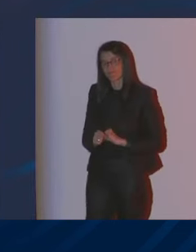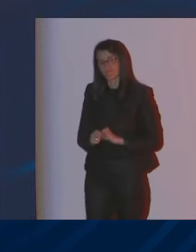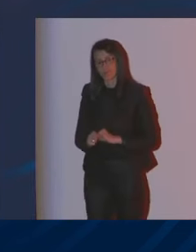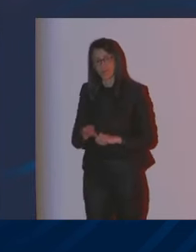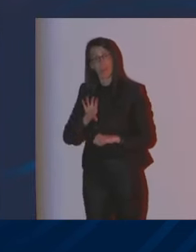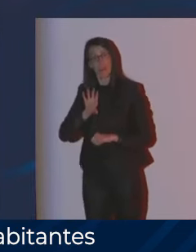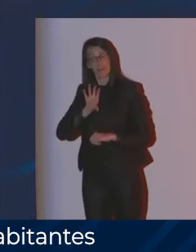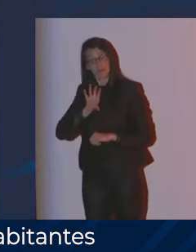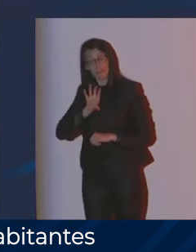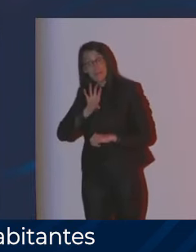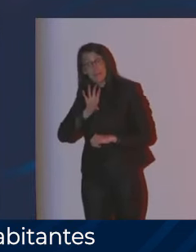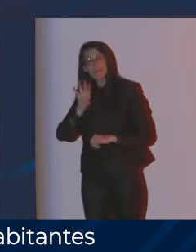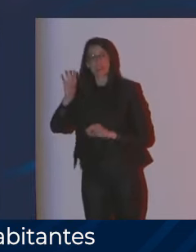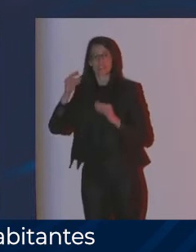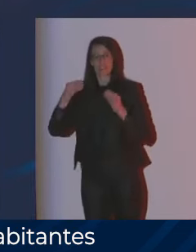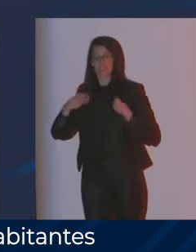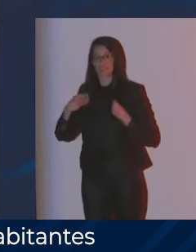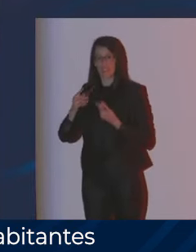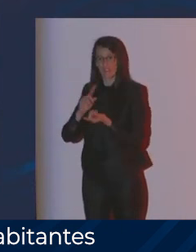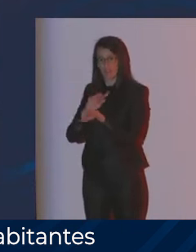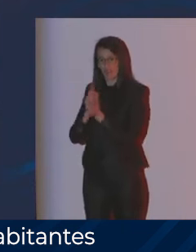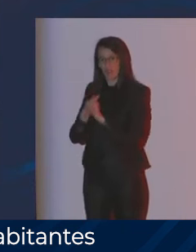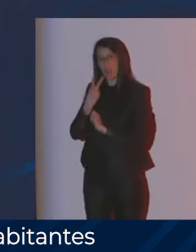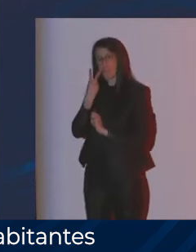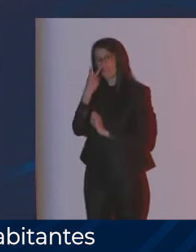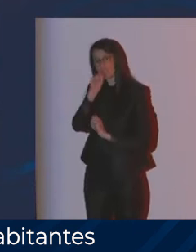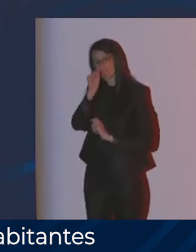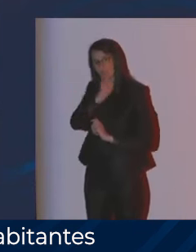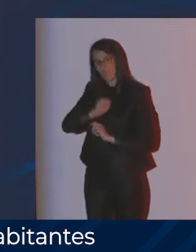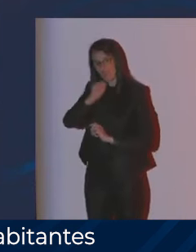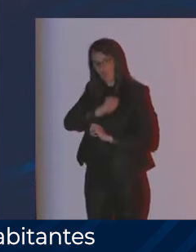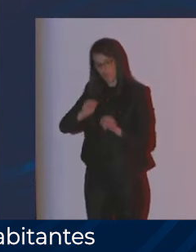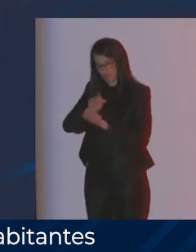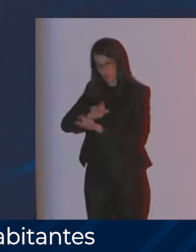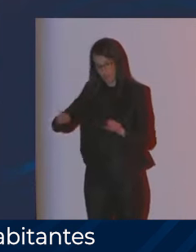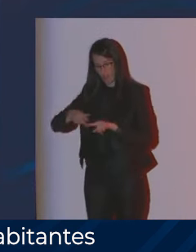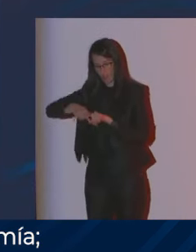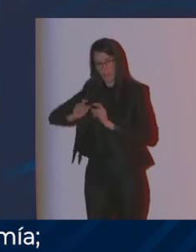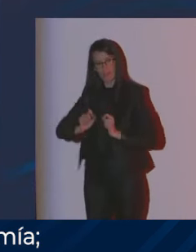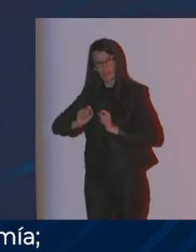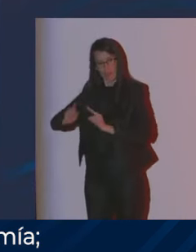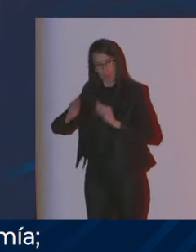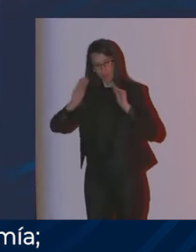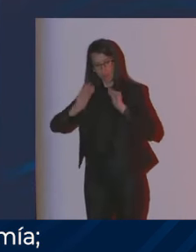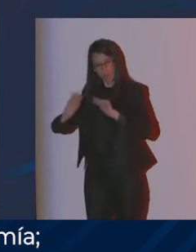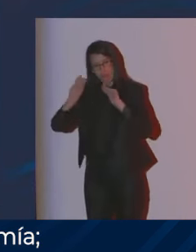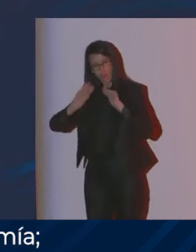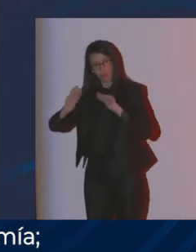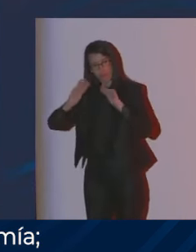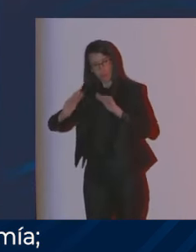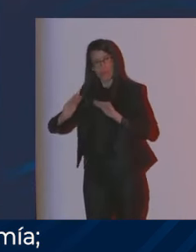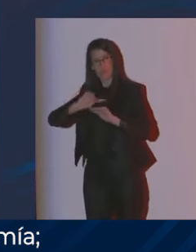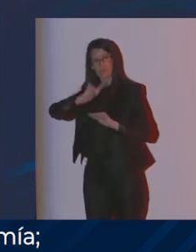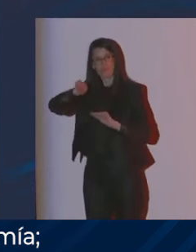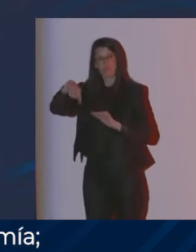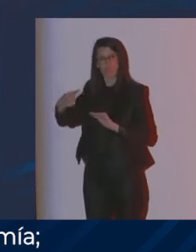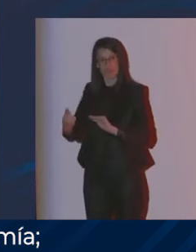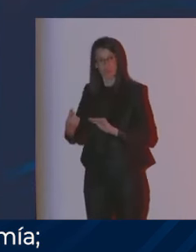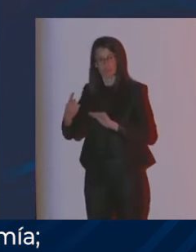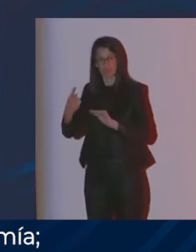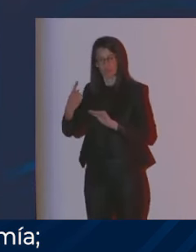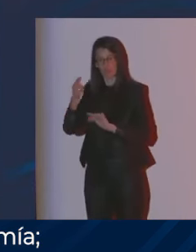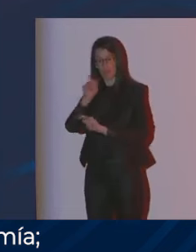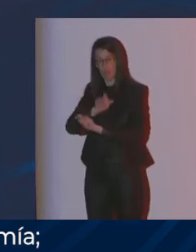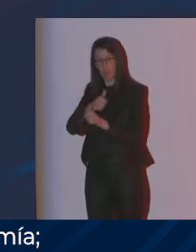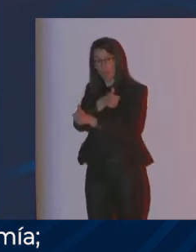Justamente allí llevamos pues unos 20 años ofreciendo herramientas a sus habitantes para que puedan desarrollarse y